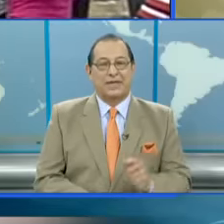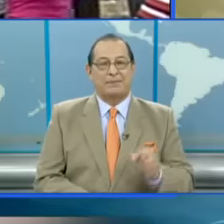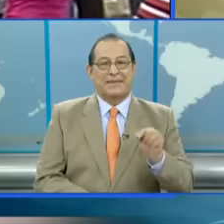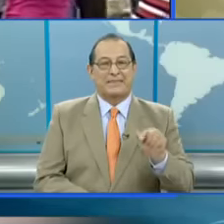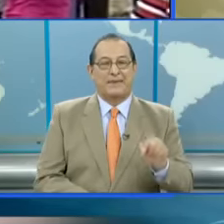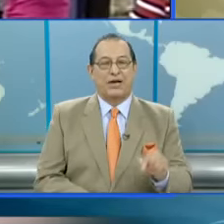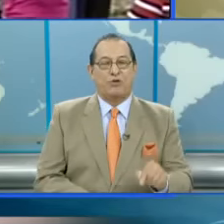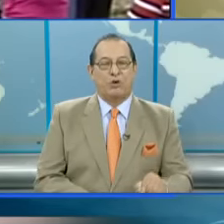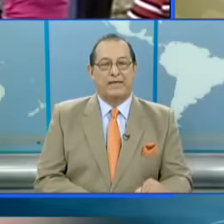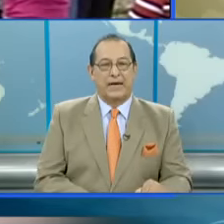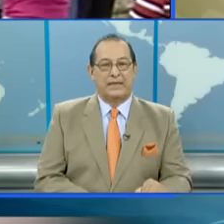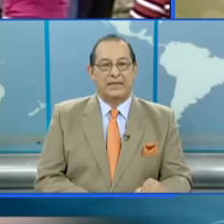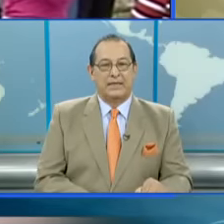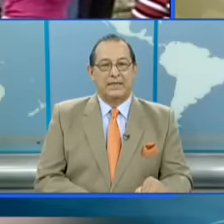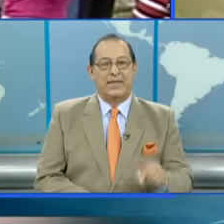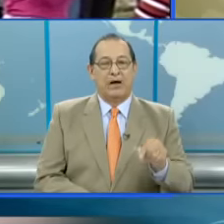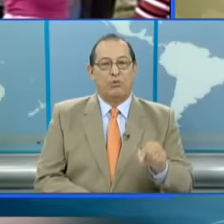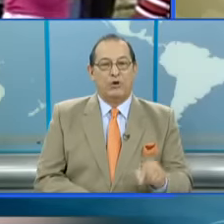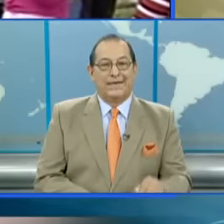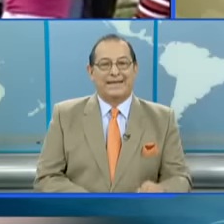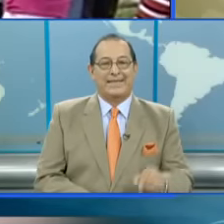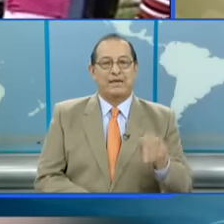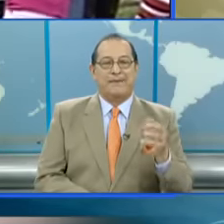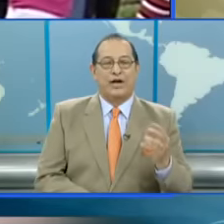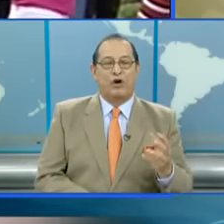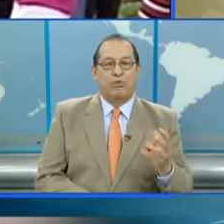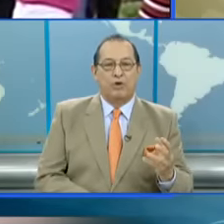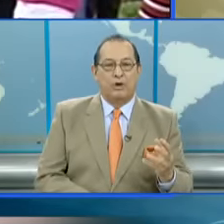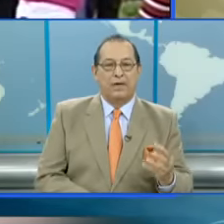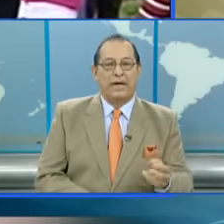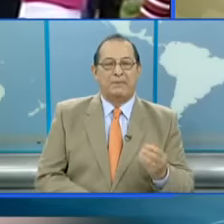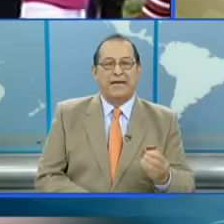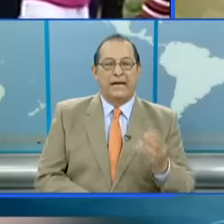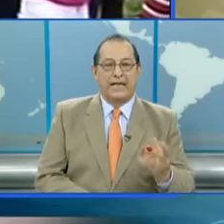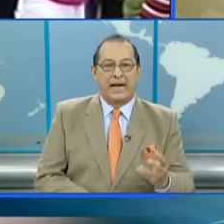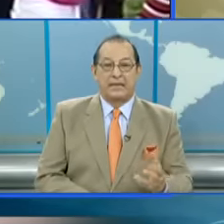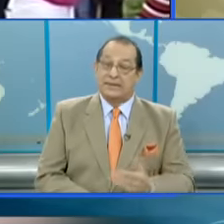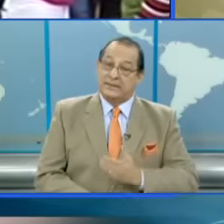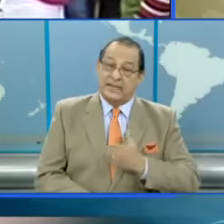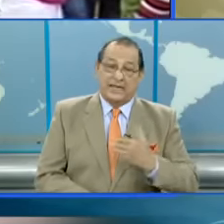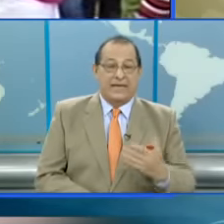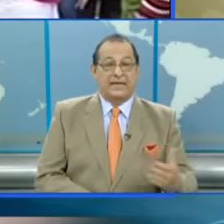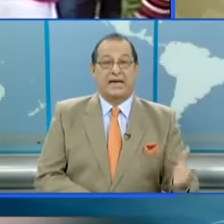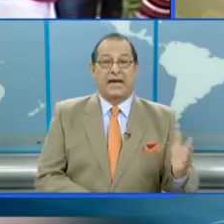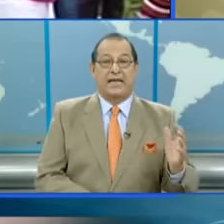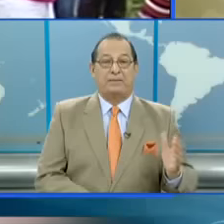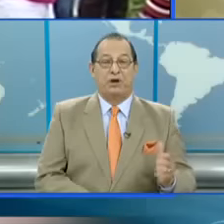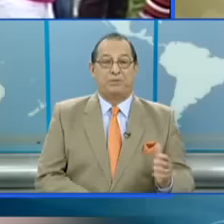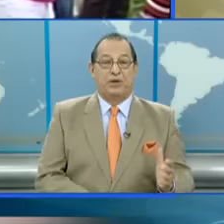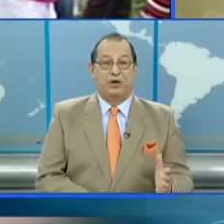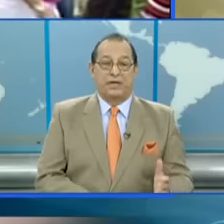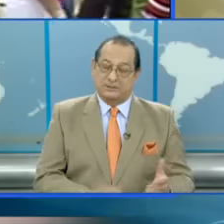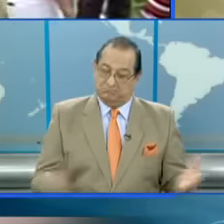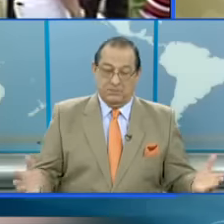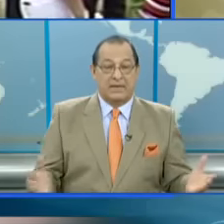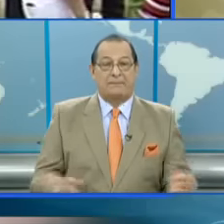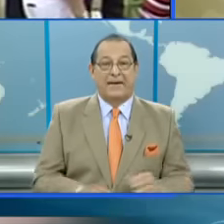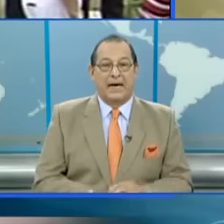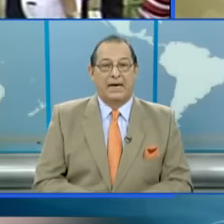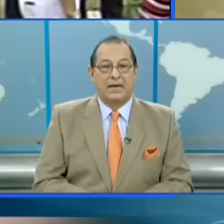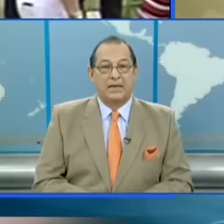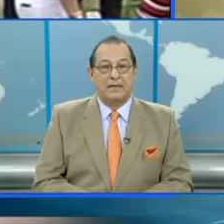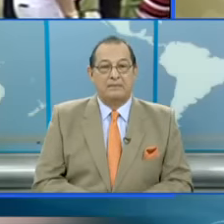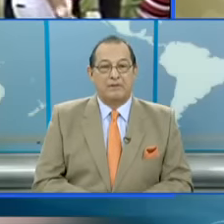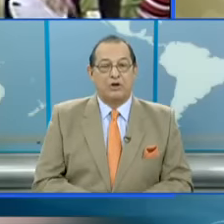Yo estoy aquí para servir a la comunidad. Y la comunidad es el bien común, el bien general. Si a ella le desagradan mis opiniones, qué